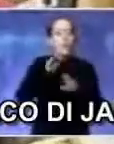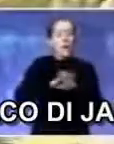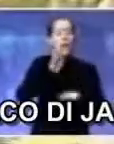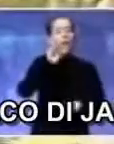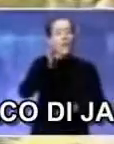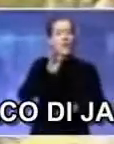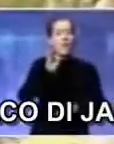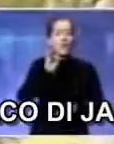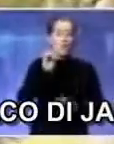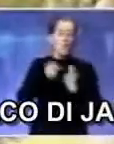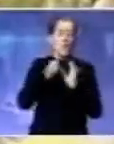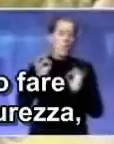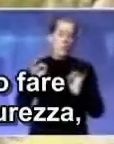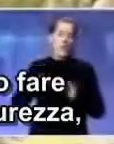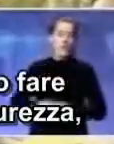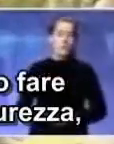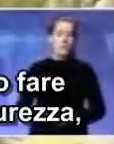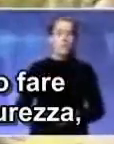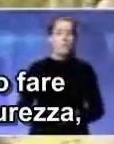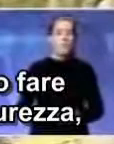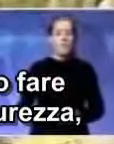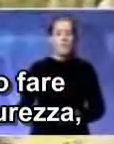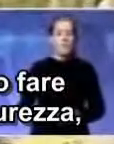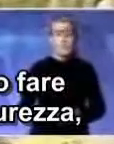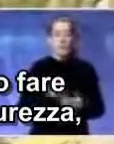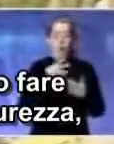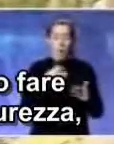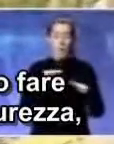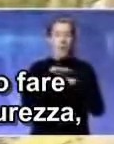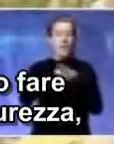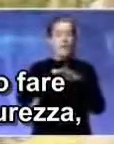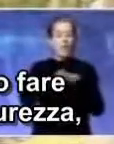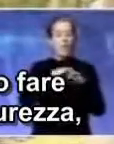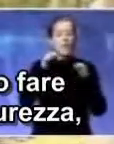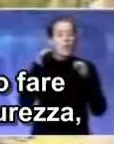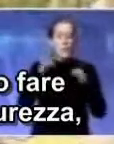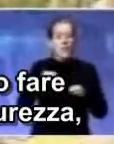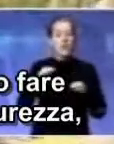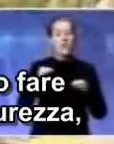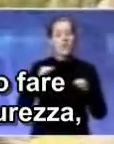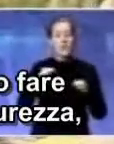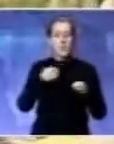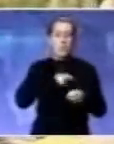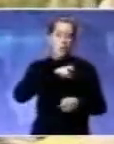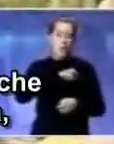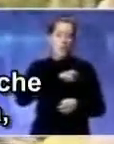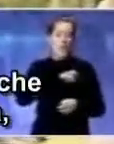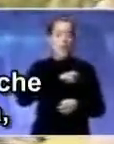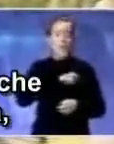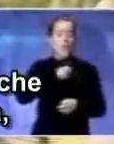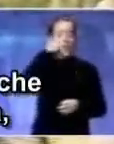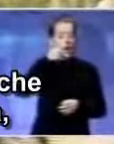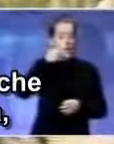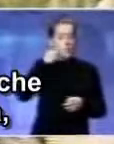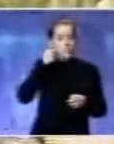especiales? La fuerza del Estado, que deben de procurar la seguridad, que deben de procurar